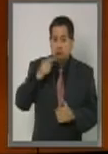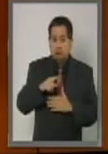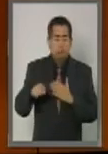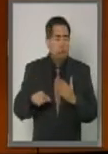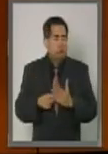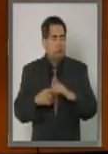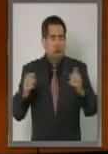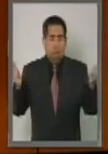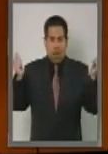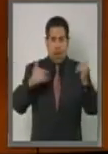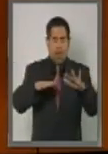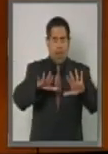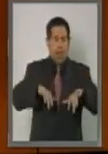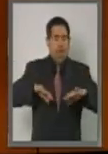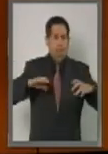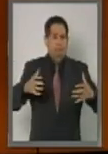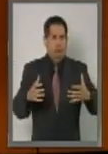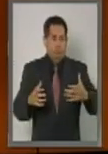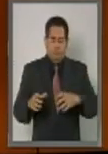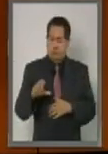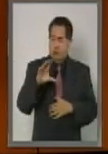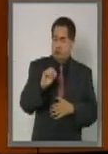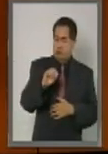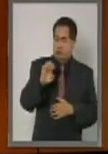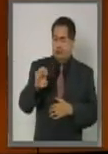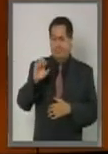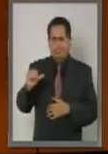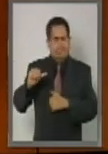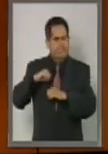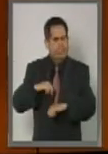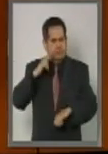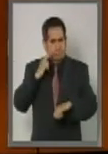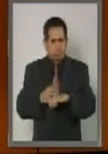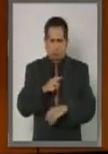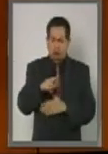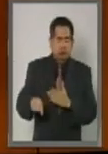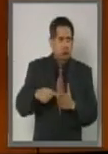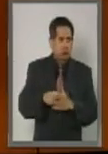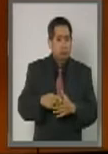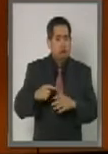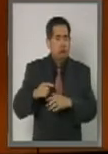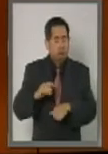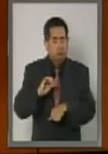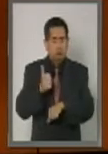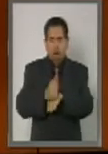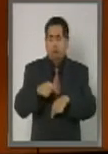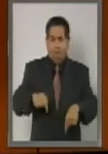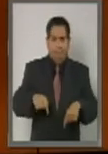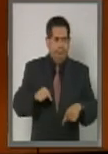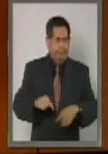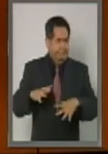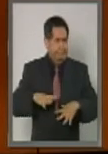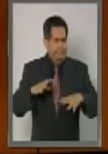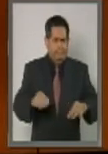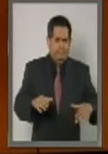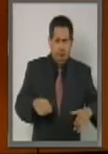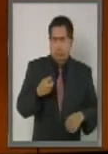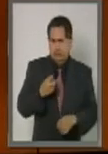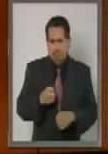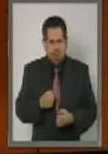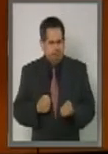Asamblea General de la Organización de Estados Americanos, que resultó en un importante fortalecimiento de